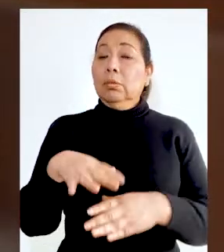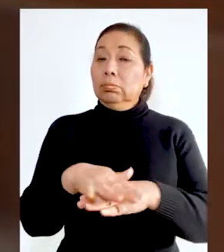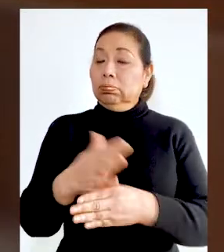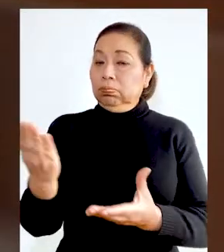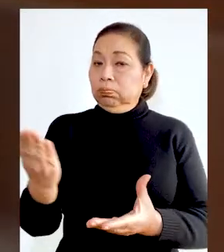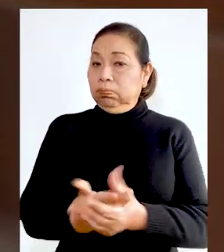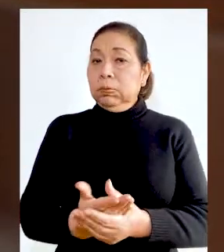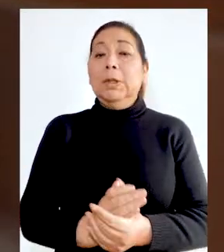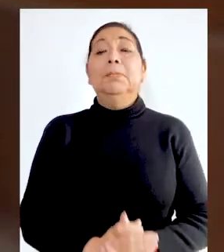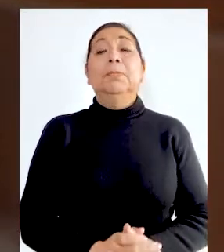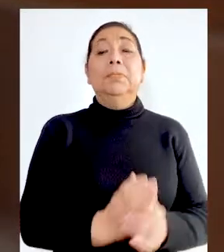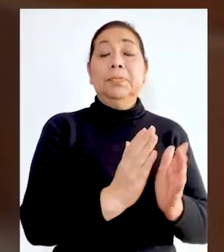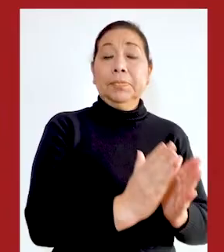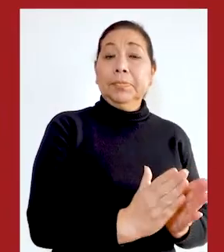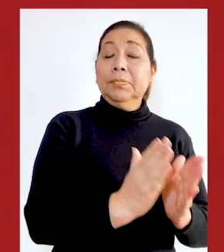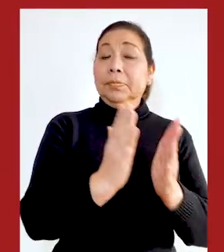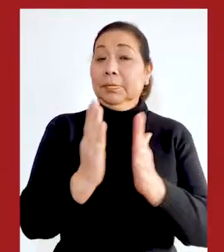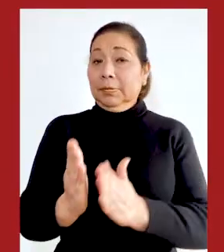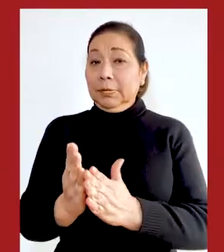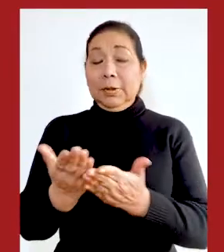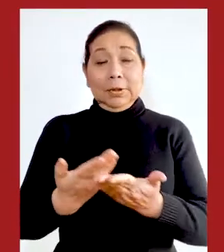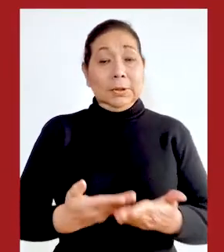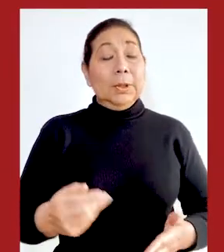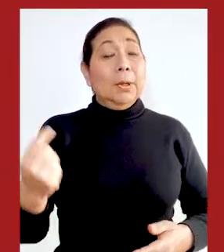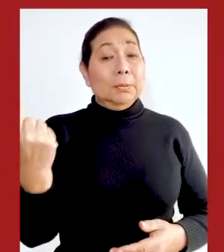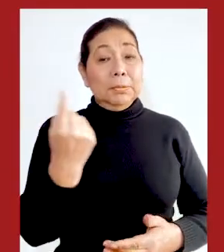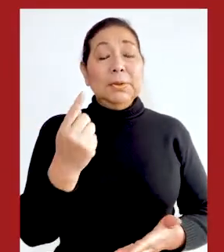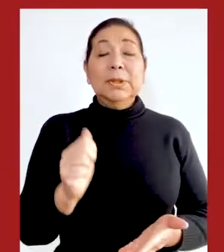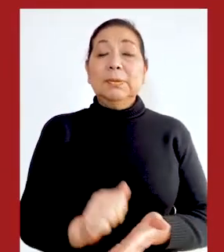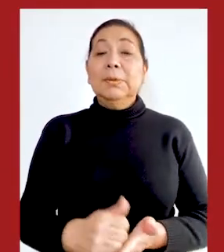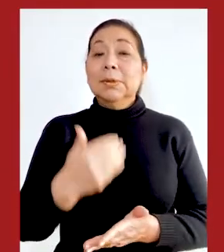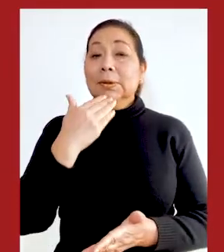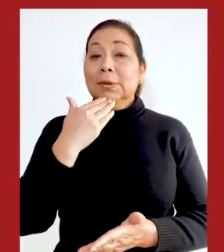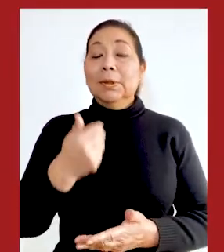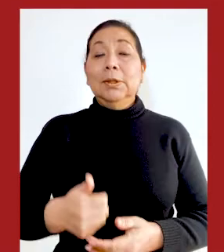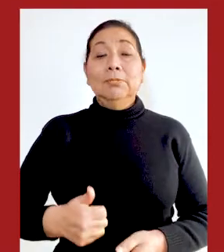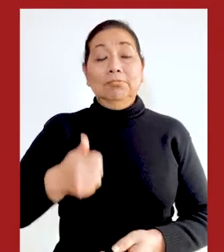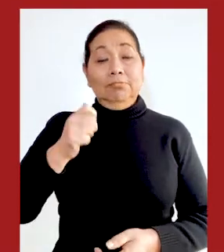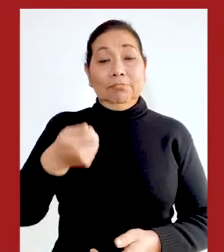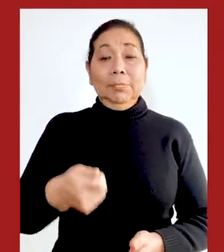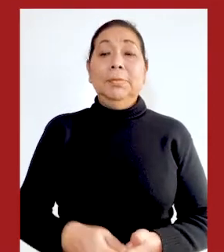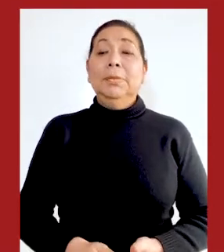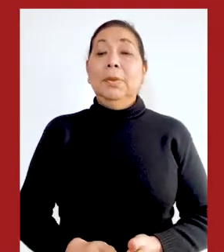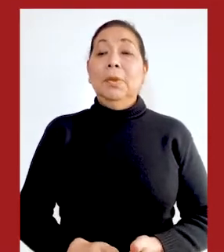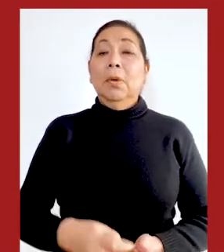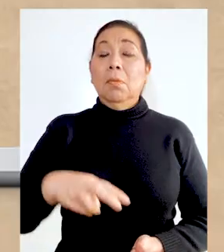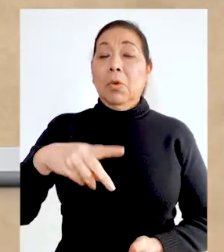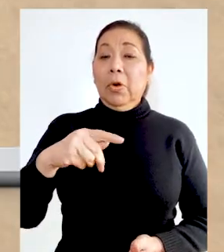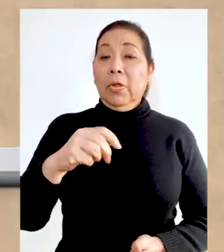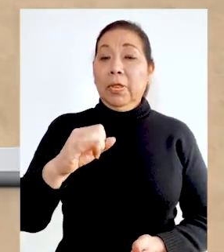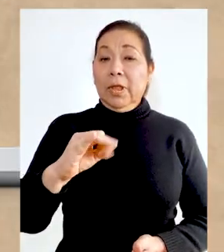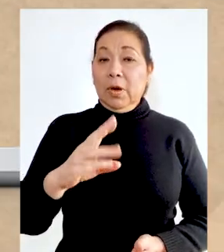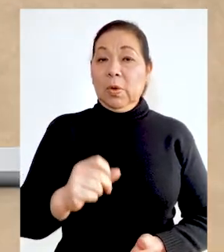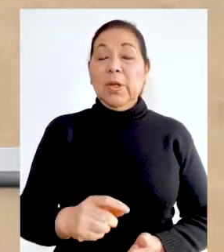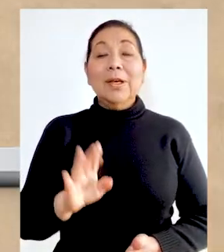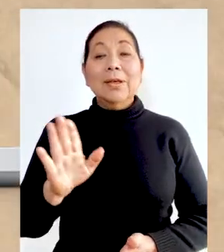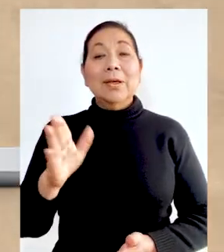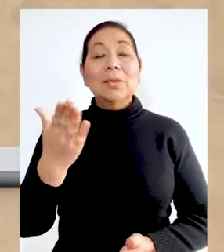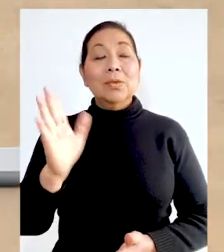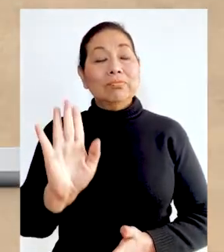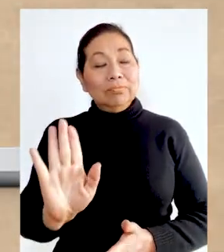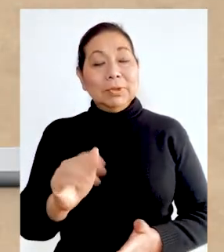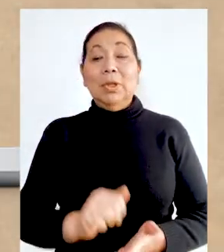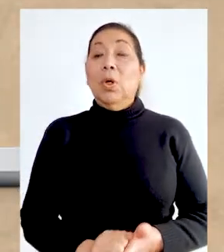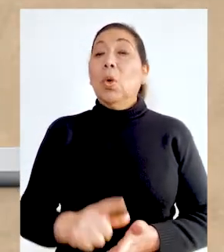voto 40 causas. Mientras que la Sala Primera, conformada por los magistrados Manuel Monteagudo